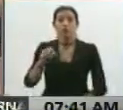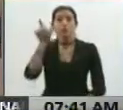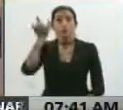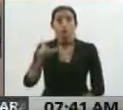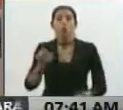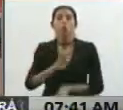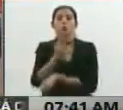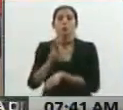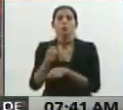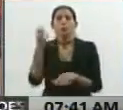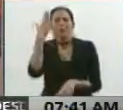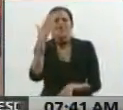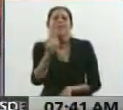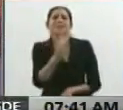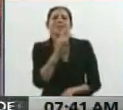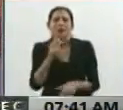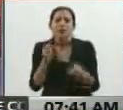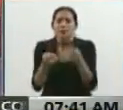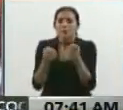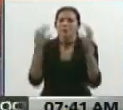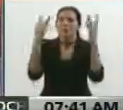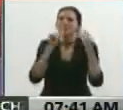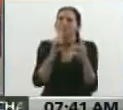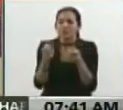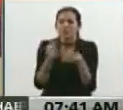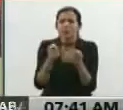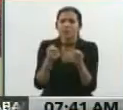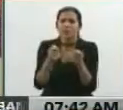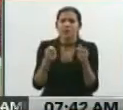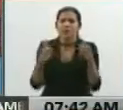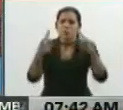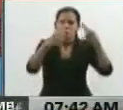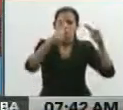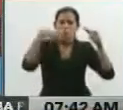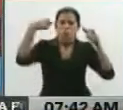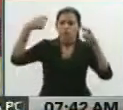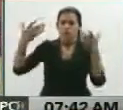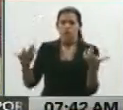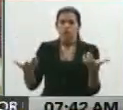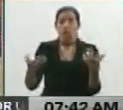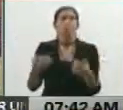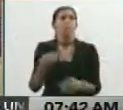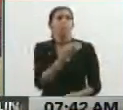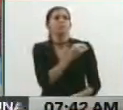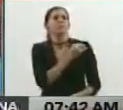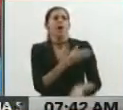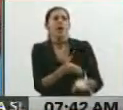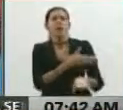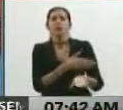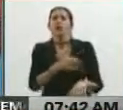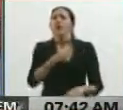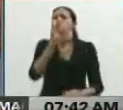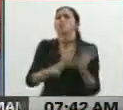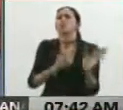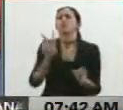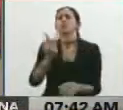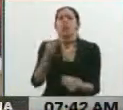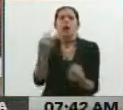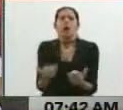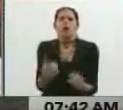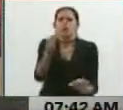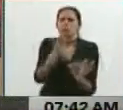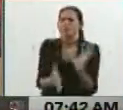que regular quién está operando el tronco a alguien me decía por ejemplo en estos días este mira pero por qué venezuela qué casualidad que lo está haciendo ahorita el yo no